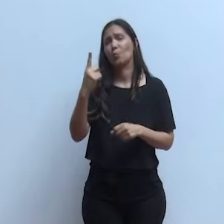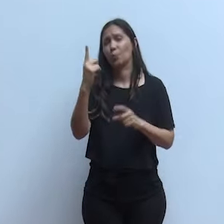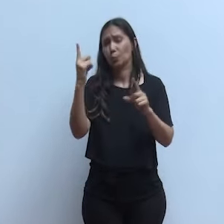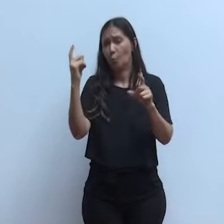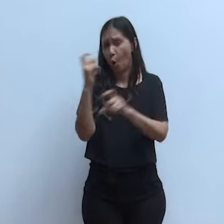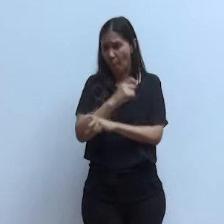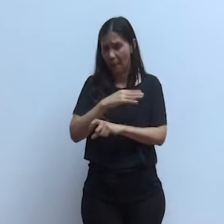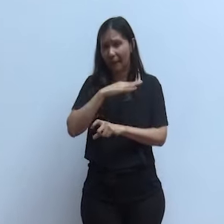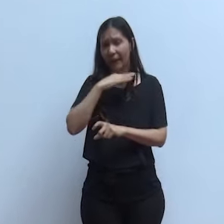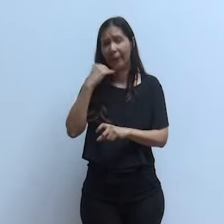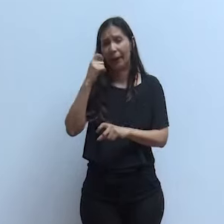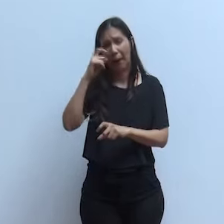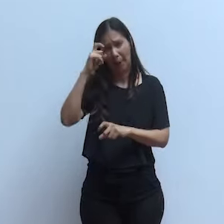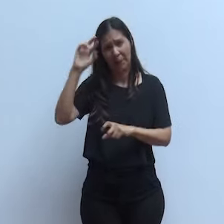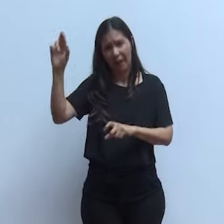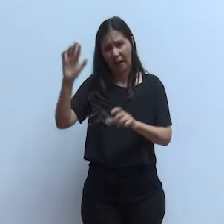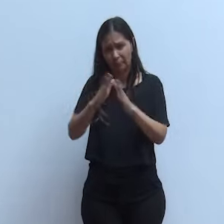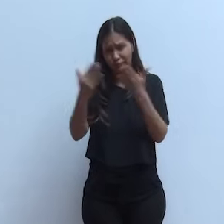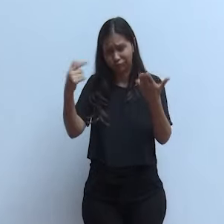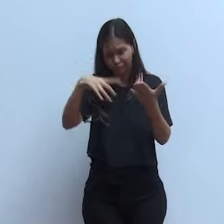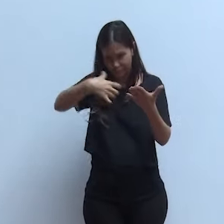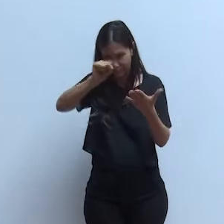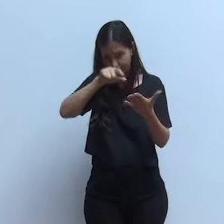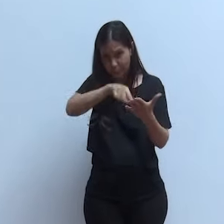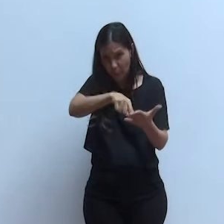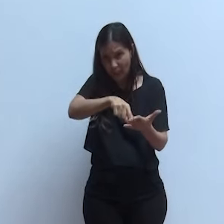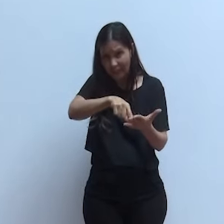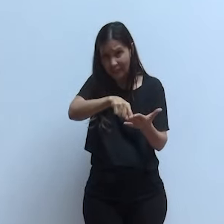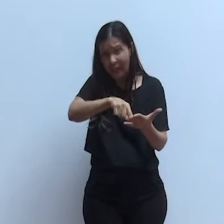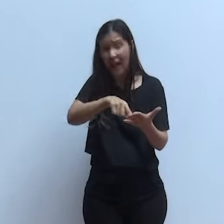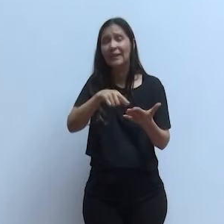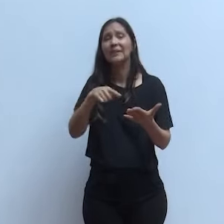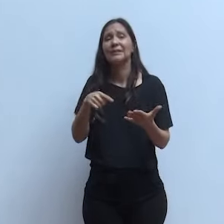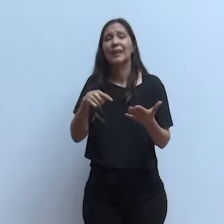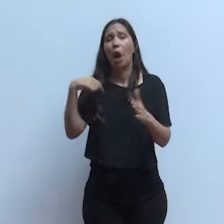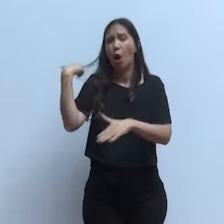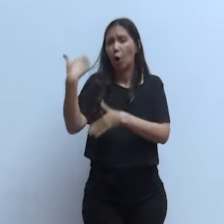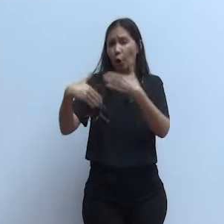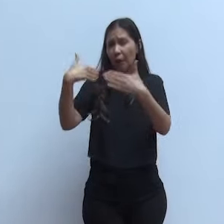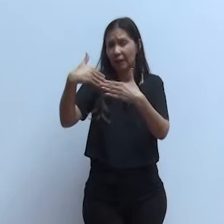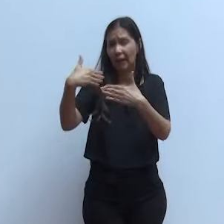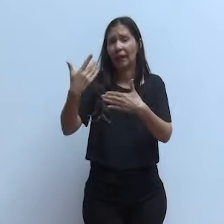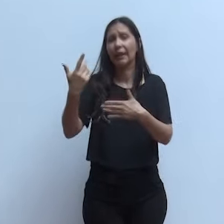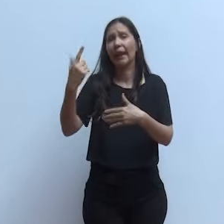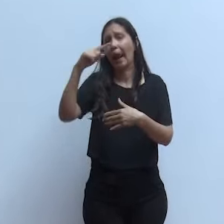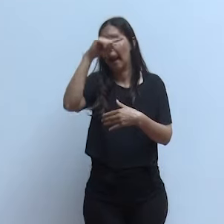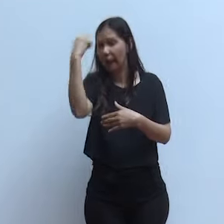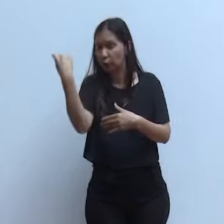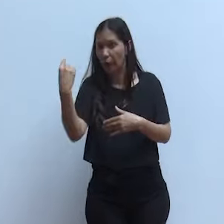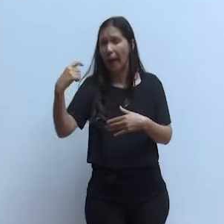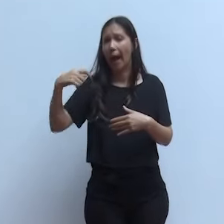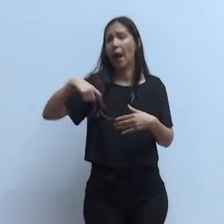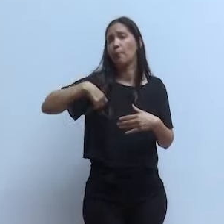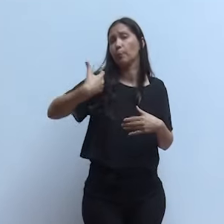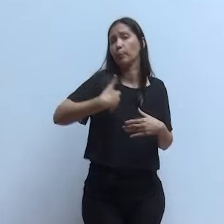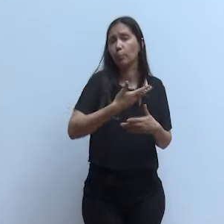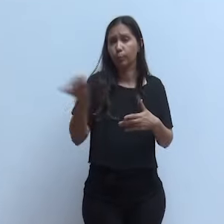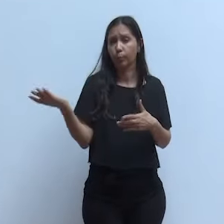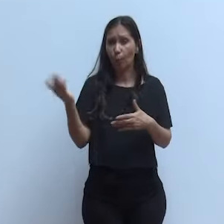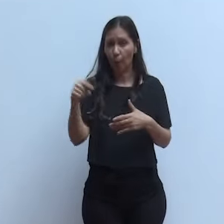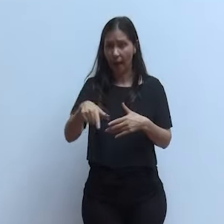corriente nacional y popular o progresista que representa o representó Elmo o losismos porque está altura ya tendremos que decir